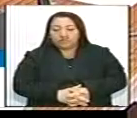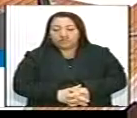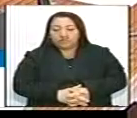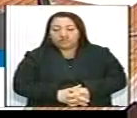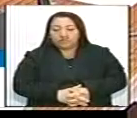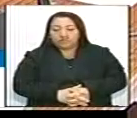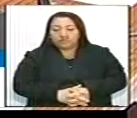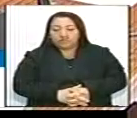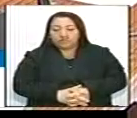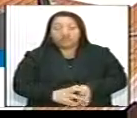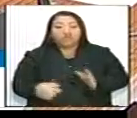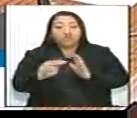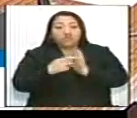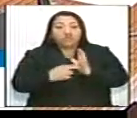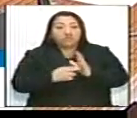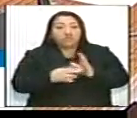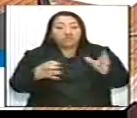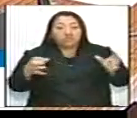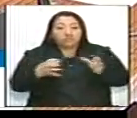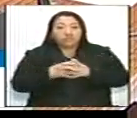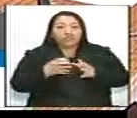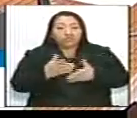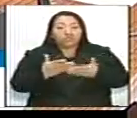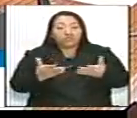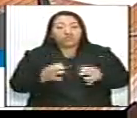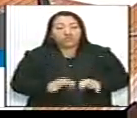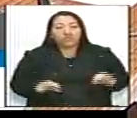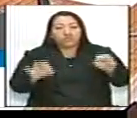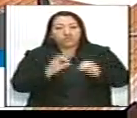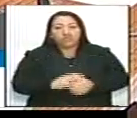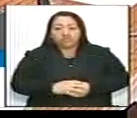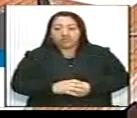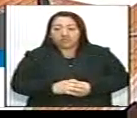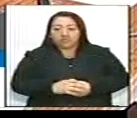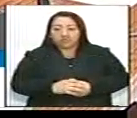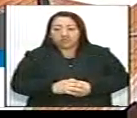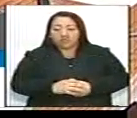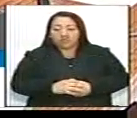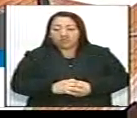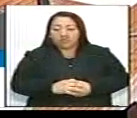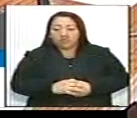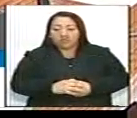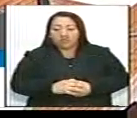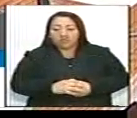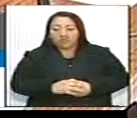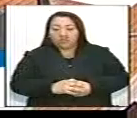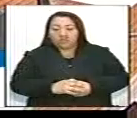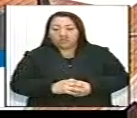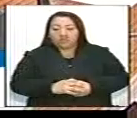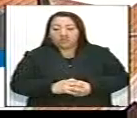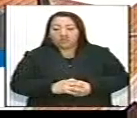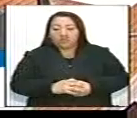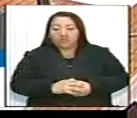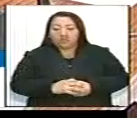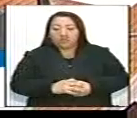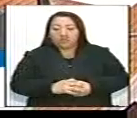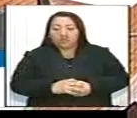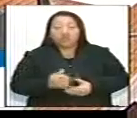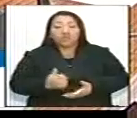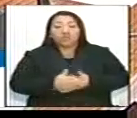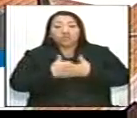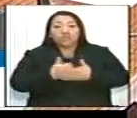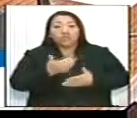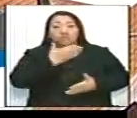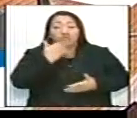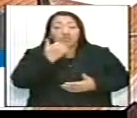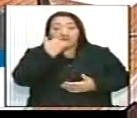el programa de incentivos es una herramienta que tiene que ayudar a mejorar la prestación de servicios a cargo de